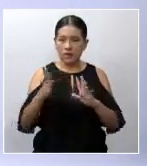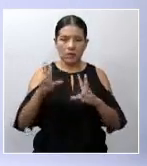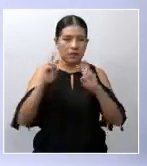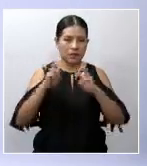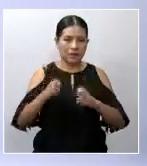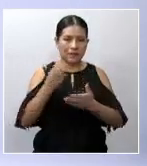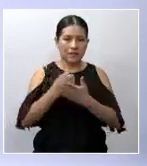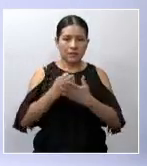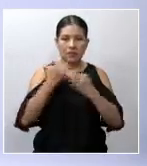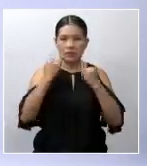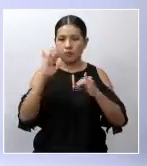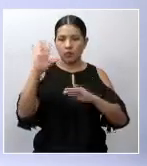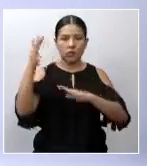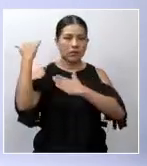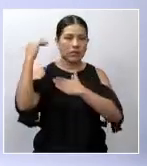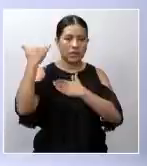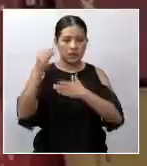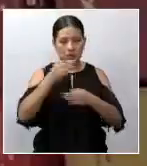económicos desde Santa Cruz.